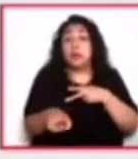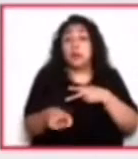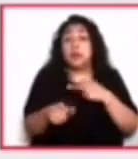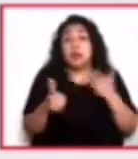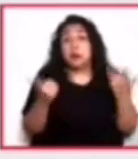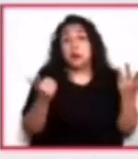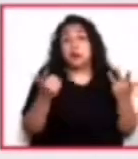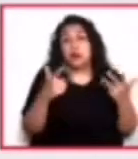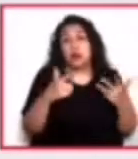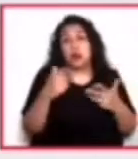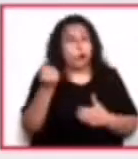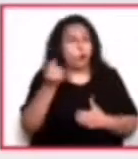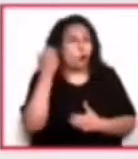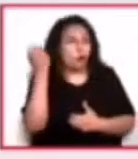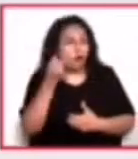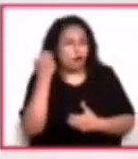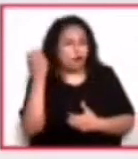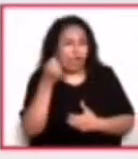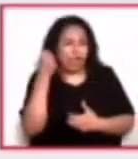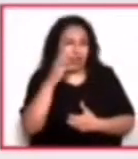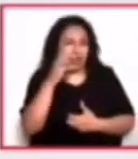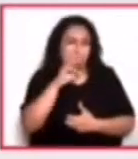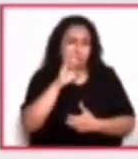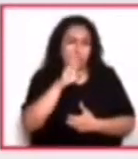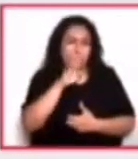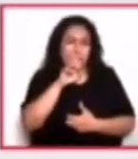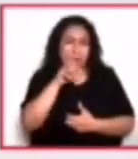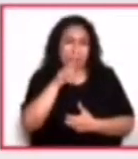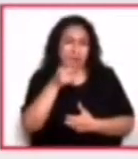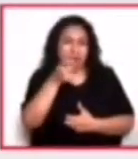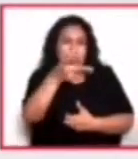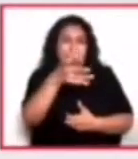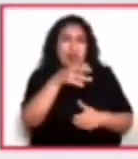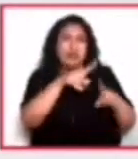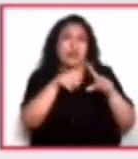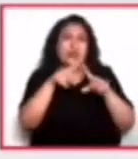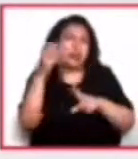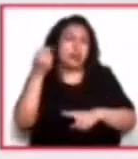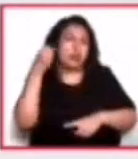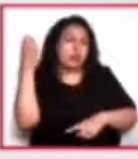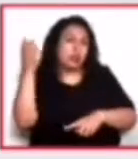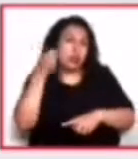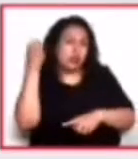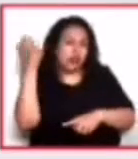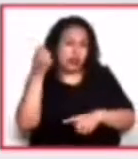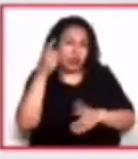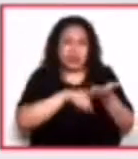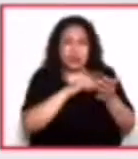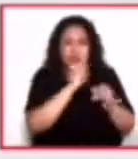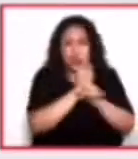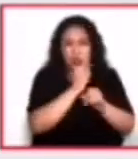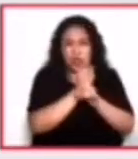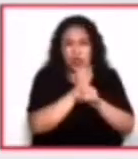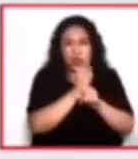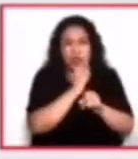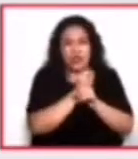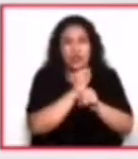un webinar que es, le llamamos una serie de conferencias, ¿no? Un seminario web que le